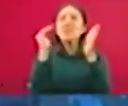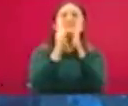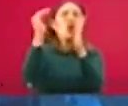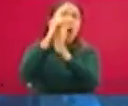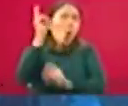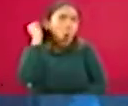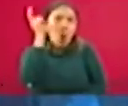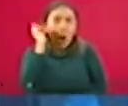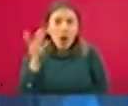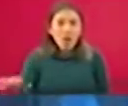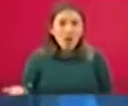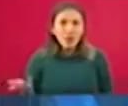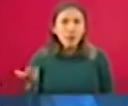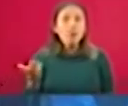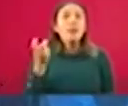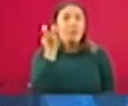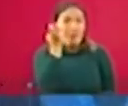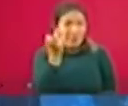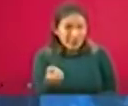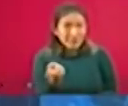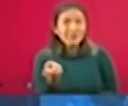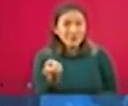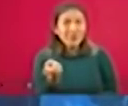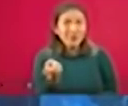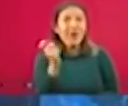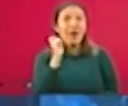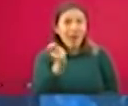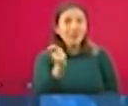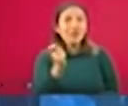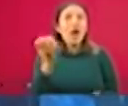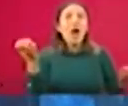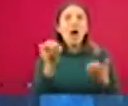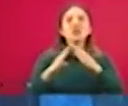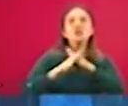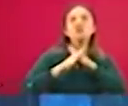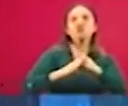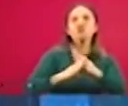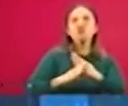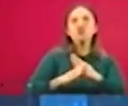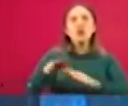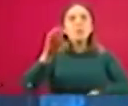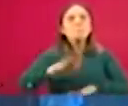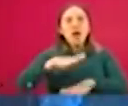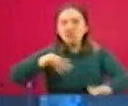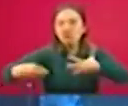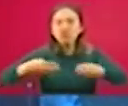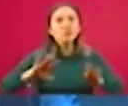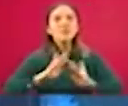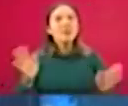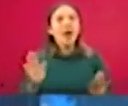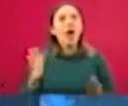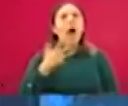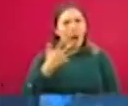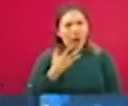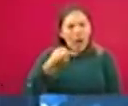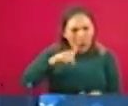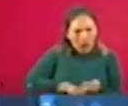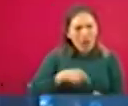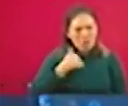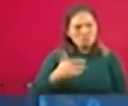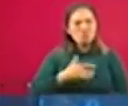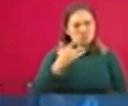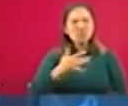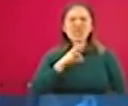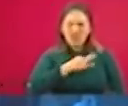sean adultos jóvenes o jóvenes o niños que tienen un bajo riesgo de complicarse, pero que son el